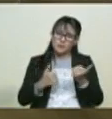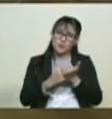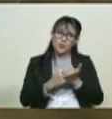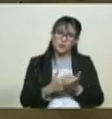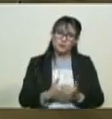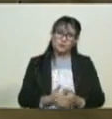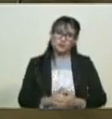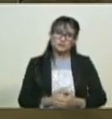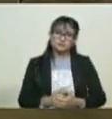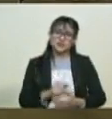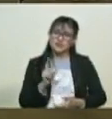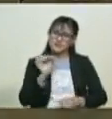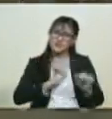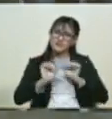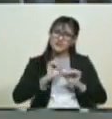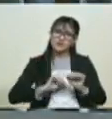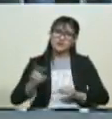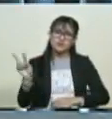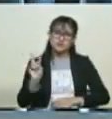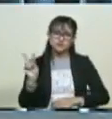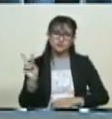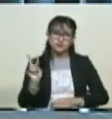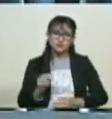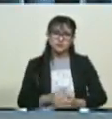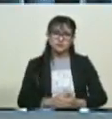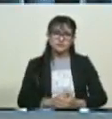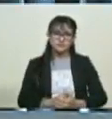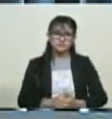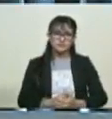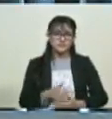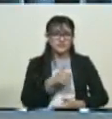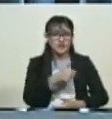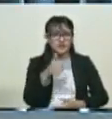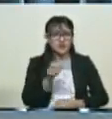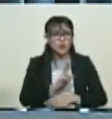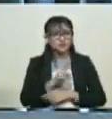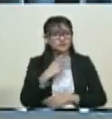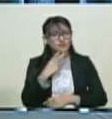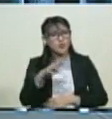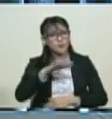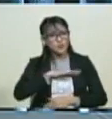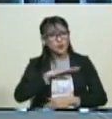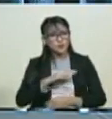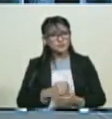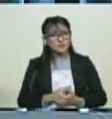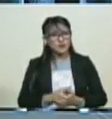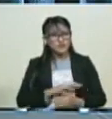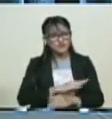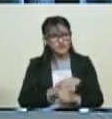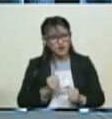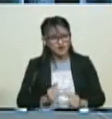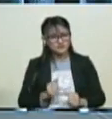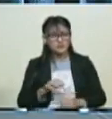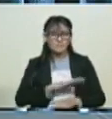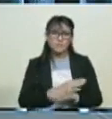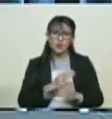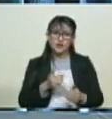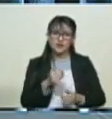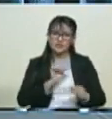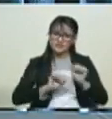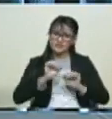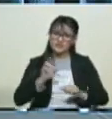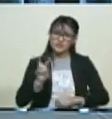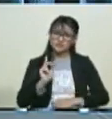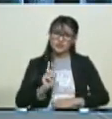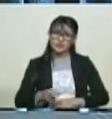defendamos a venezuela que cada quien utilice la voz que tiene la fuerza que tiene el poder que tiene para defender a